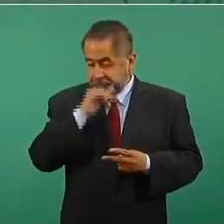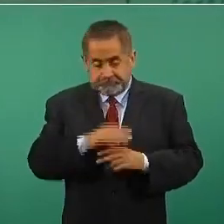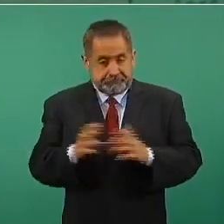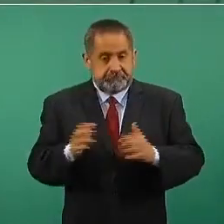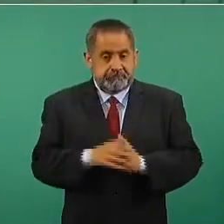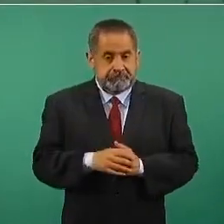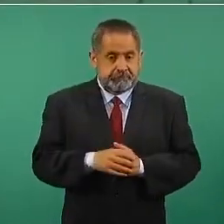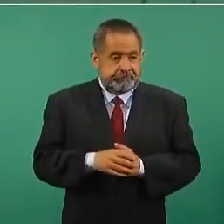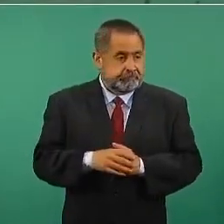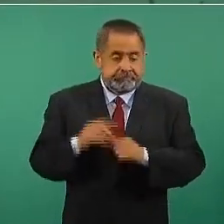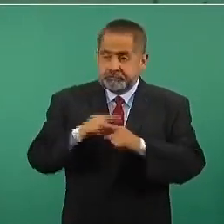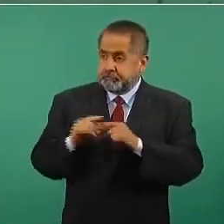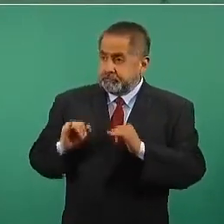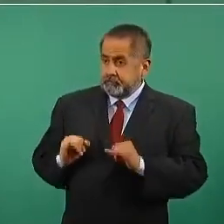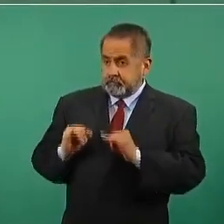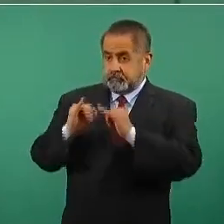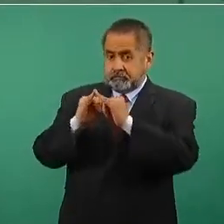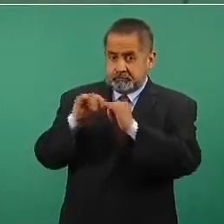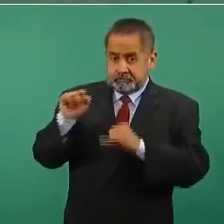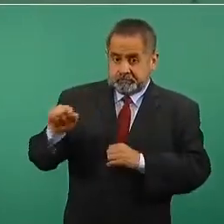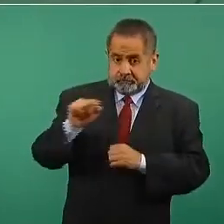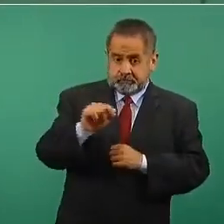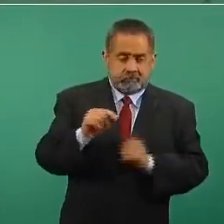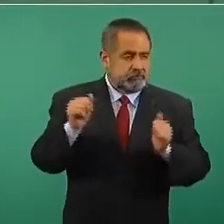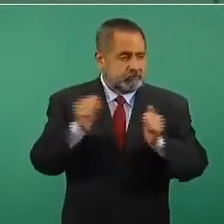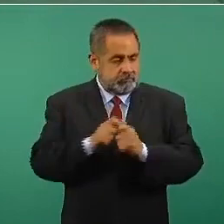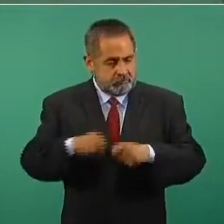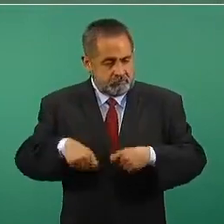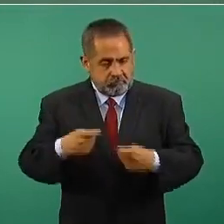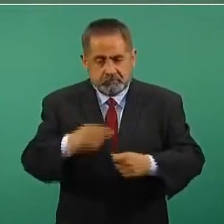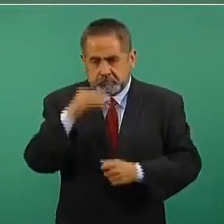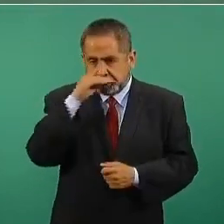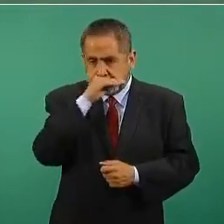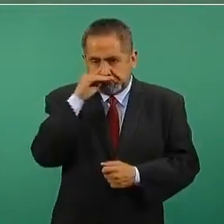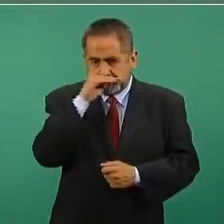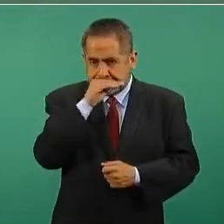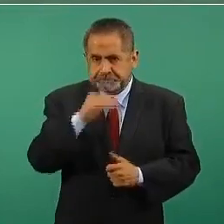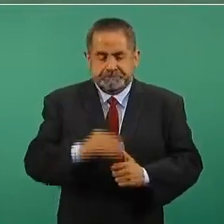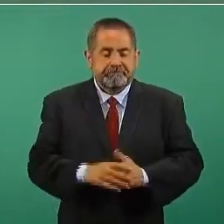a los institutos, y hay gratuidad.